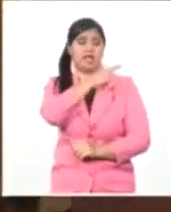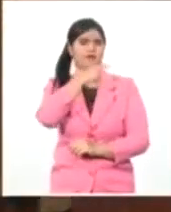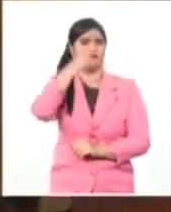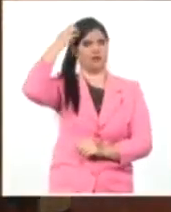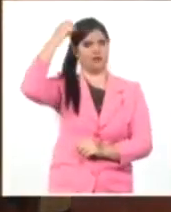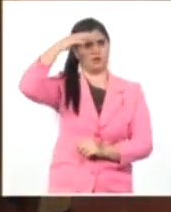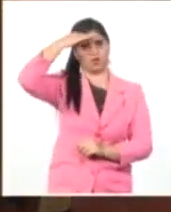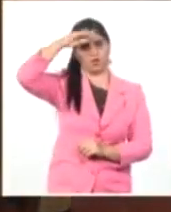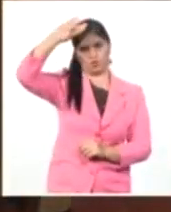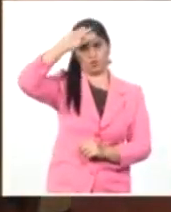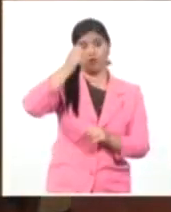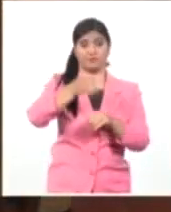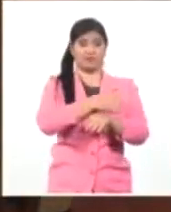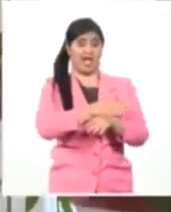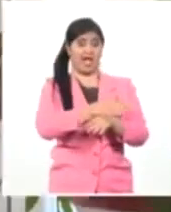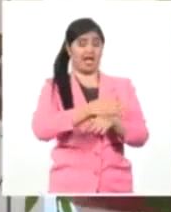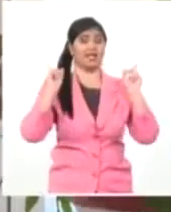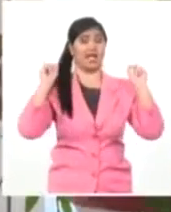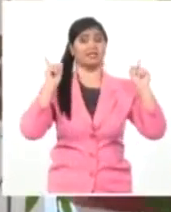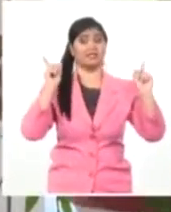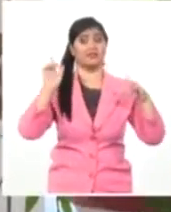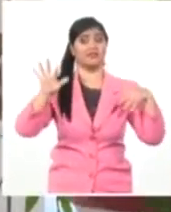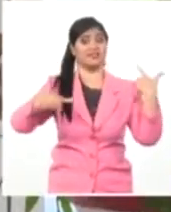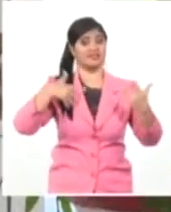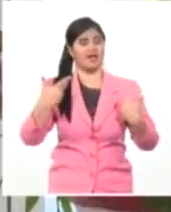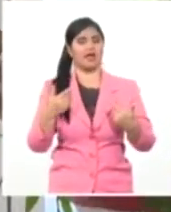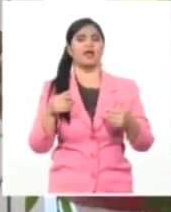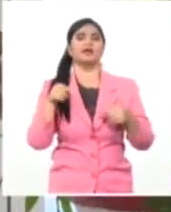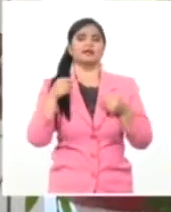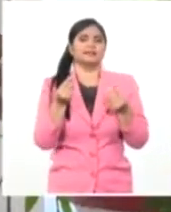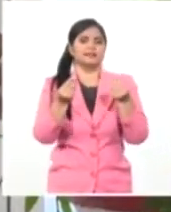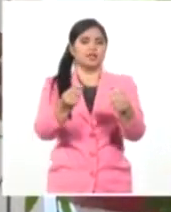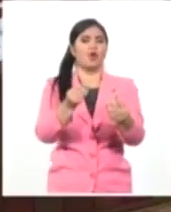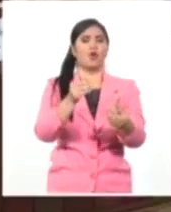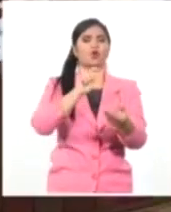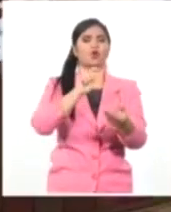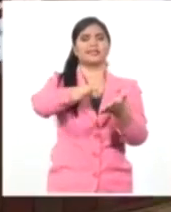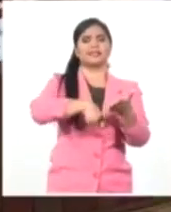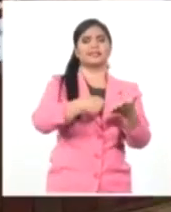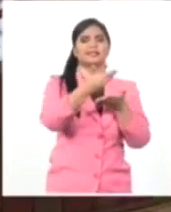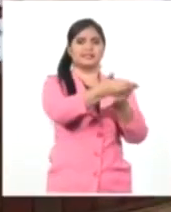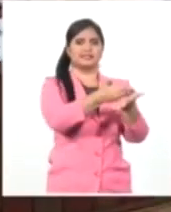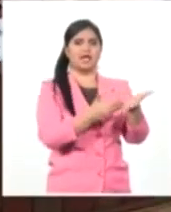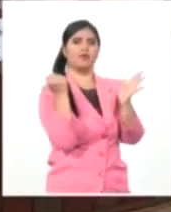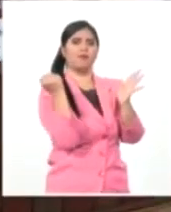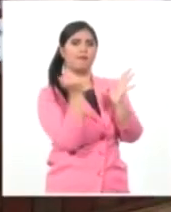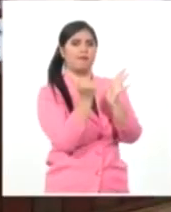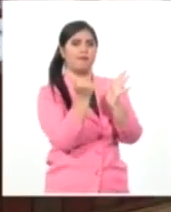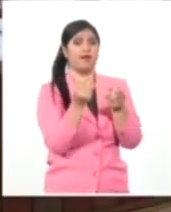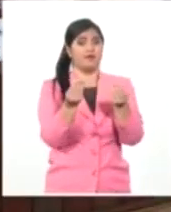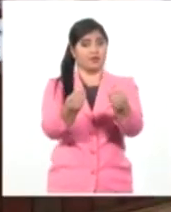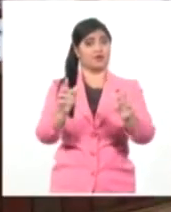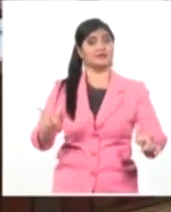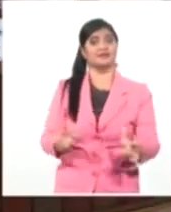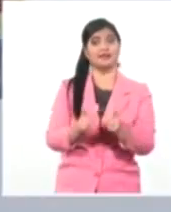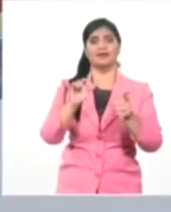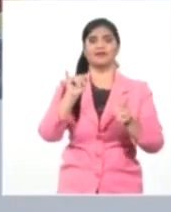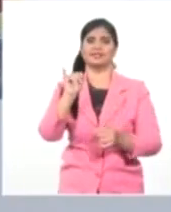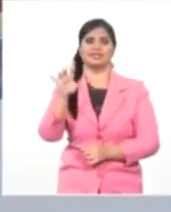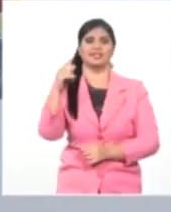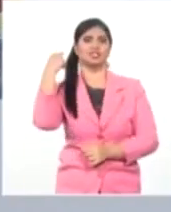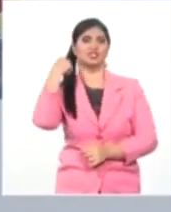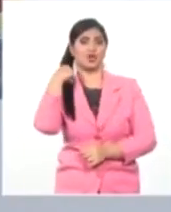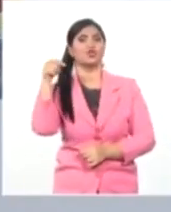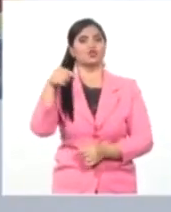Con antelación a la ceremonia, fue cancelada la emisión de un sello postal conmemorativo por los 65 años de